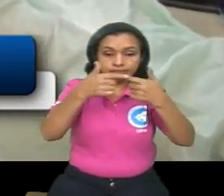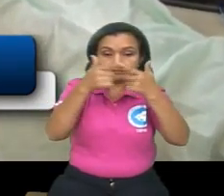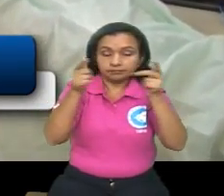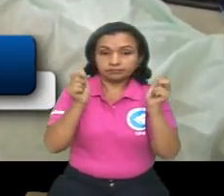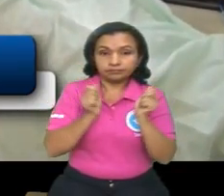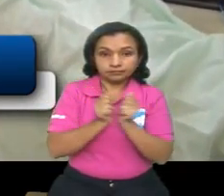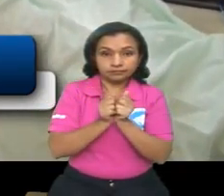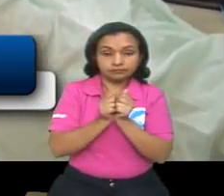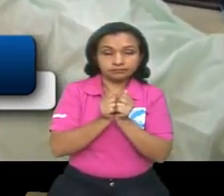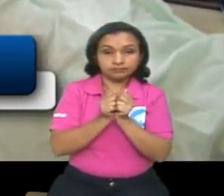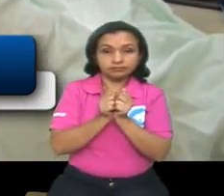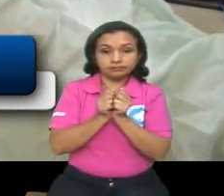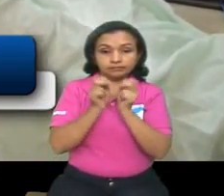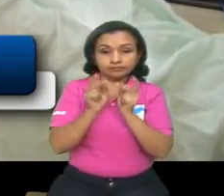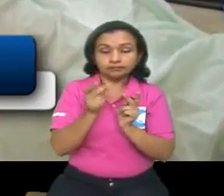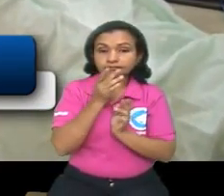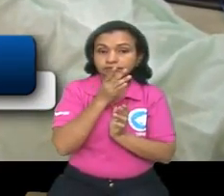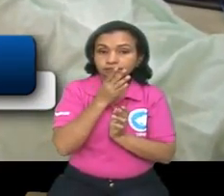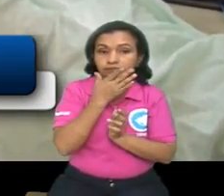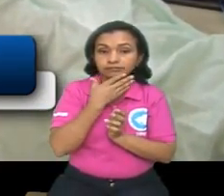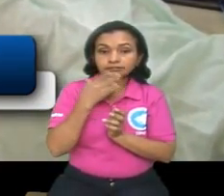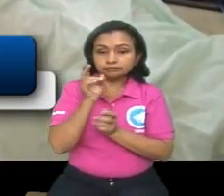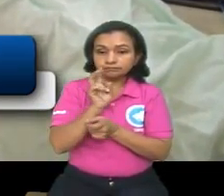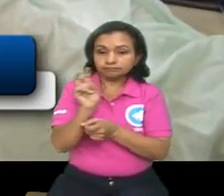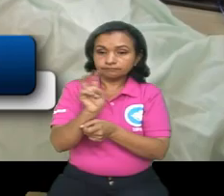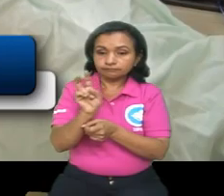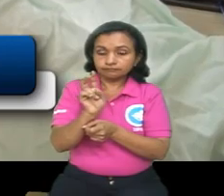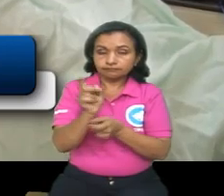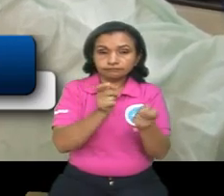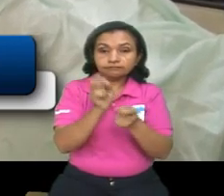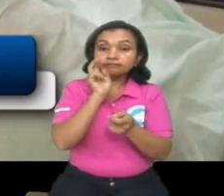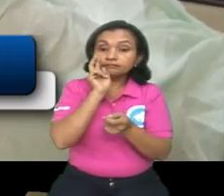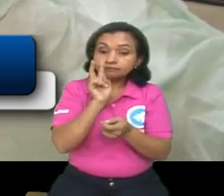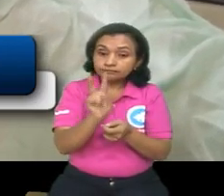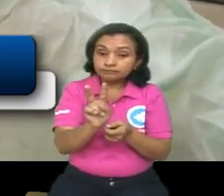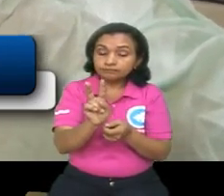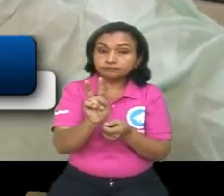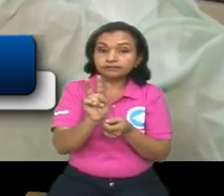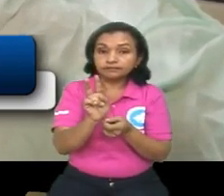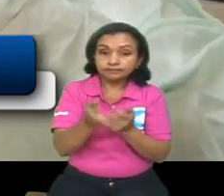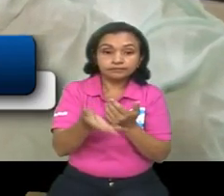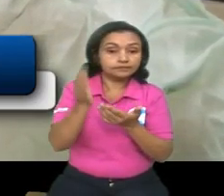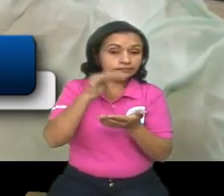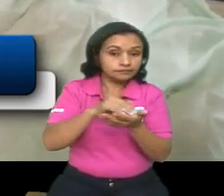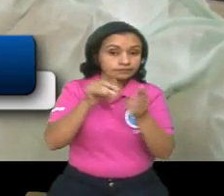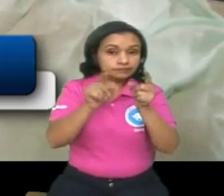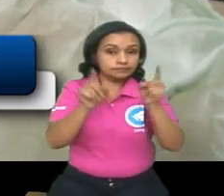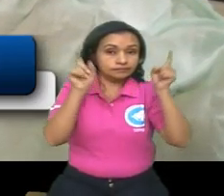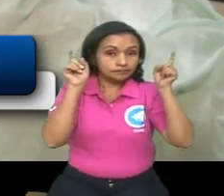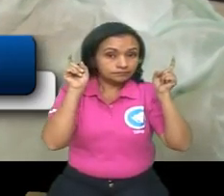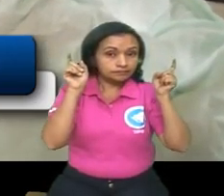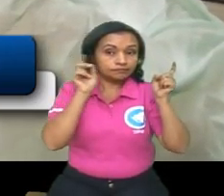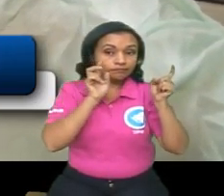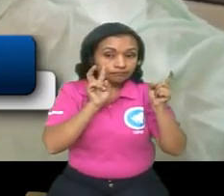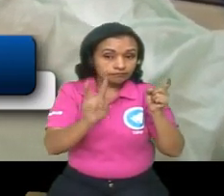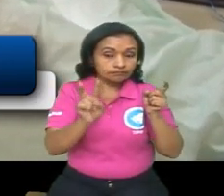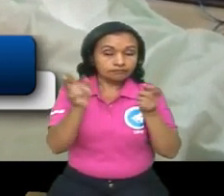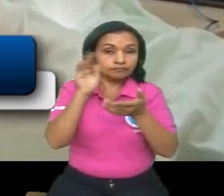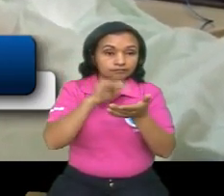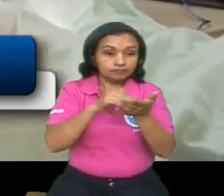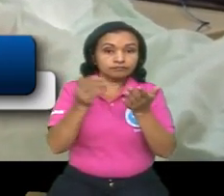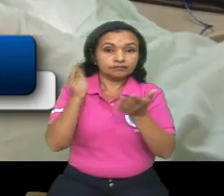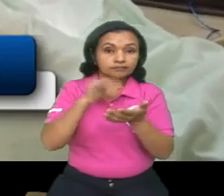¿ya? Porque la paciente adolescente la podemos vigilar, la podemos ver, hacemos de nuevo papanicolaou, de nuevo una colposcopía, la vemos. ¿Por